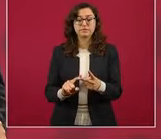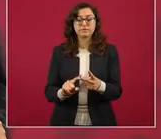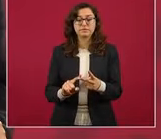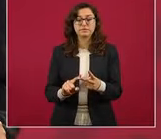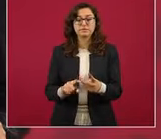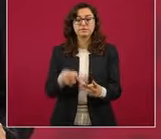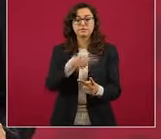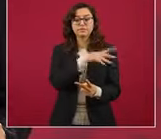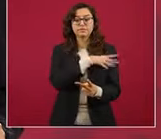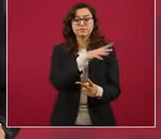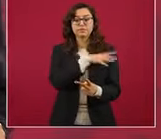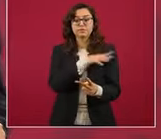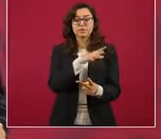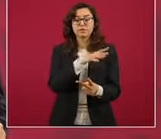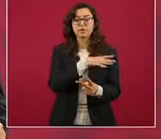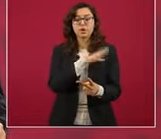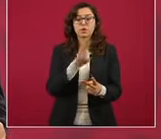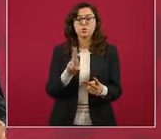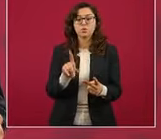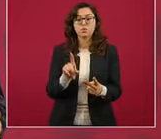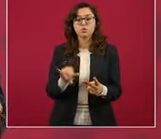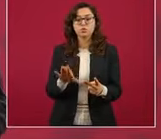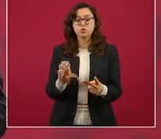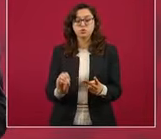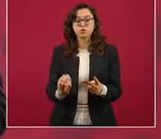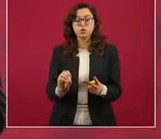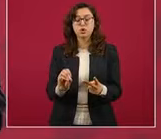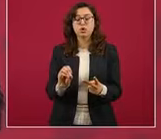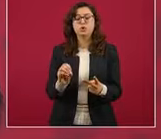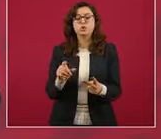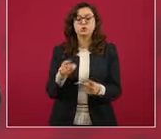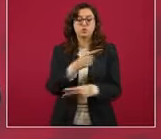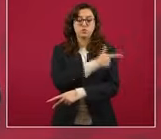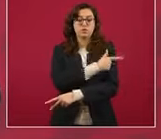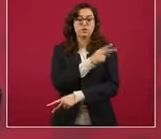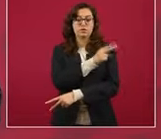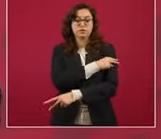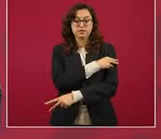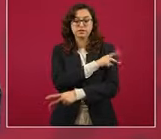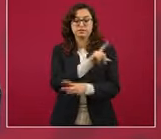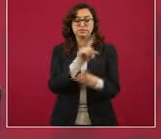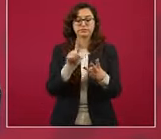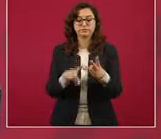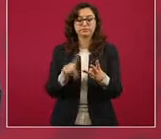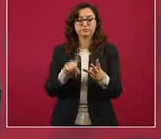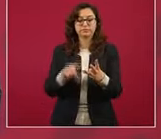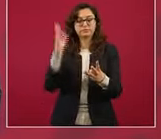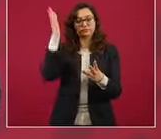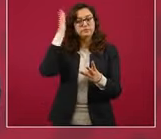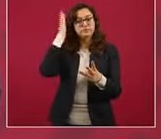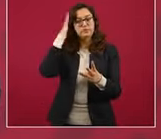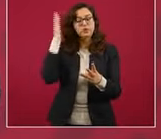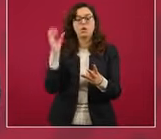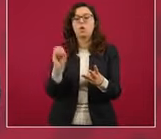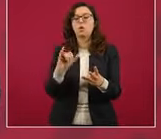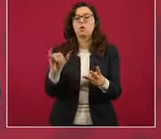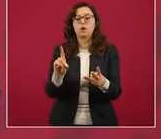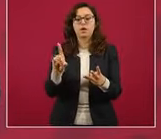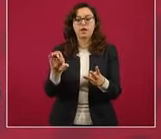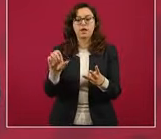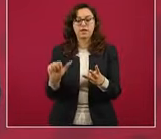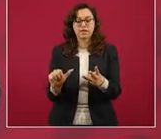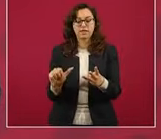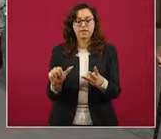el general Bucio de la Guardia Nacional, el almirante Ojeda de